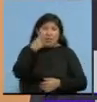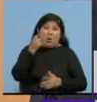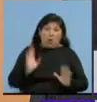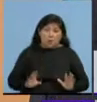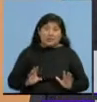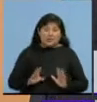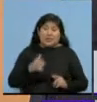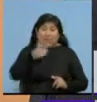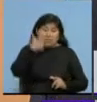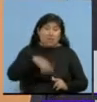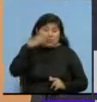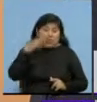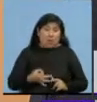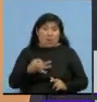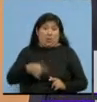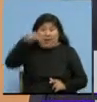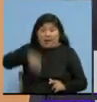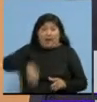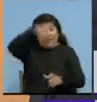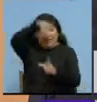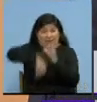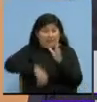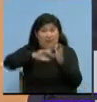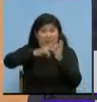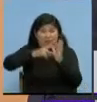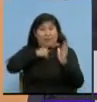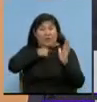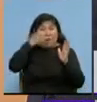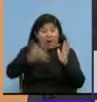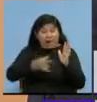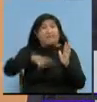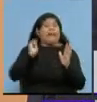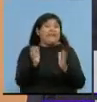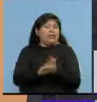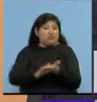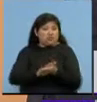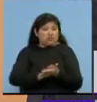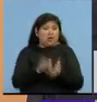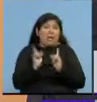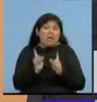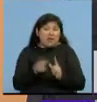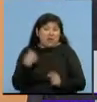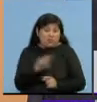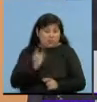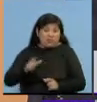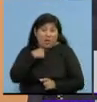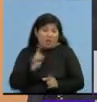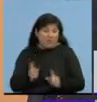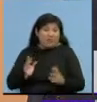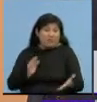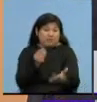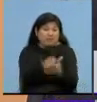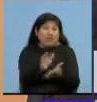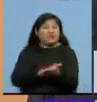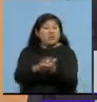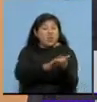solucionamos la gente, nosotros, no van a venir a solucionar los problemas. Y acá nosotros a veces sentimos que eso despojo, o